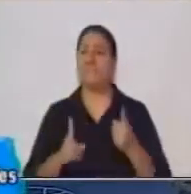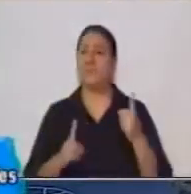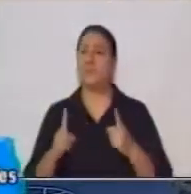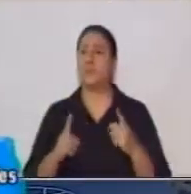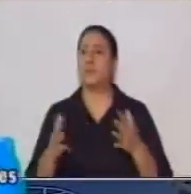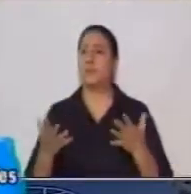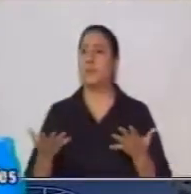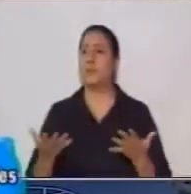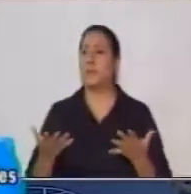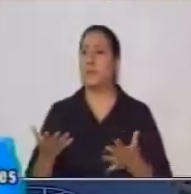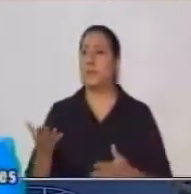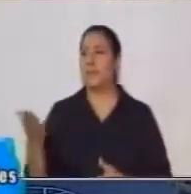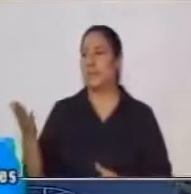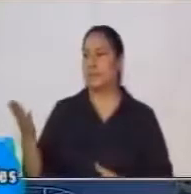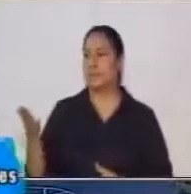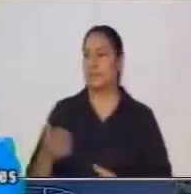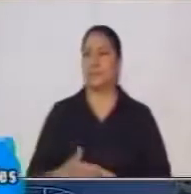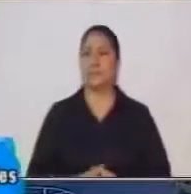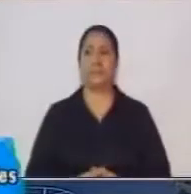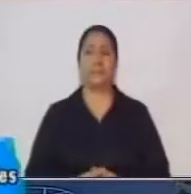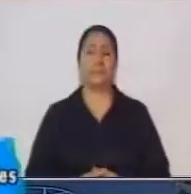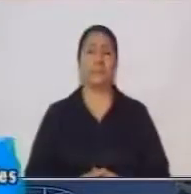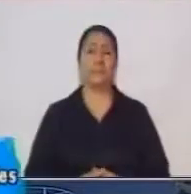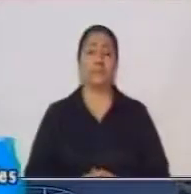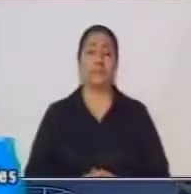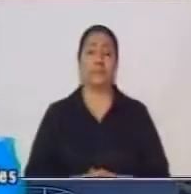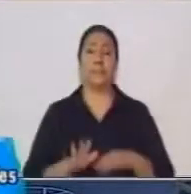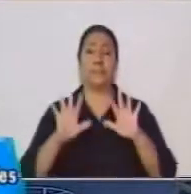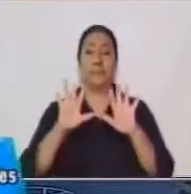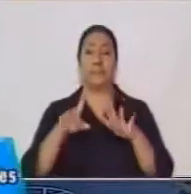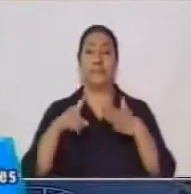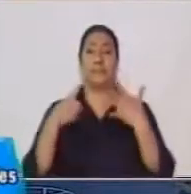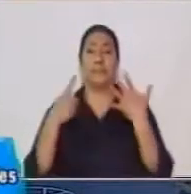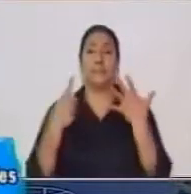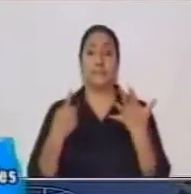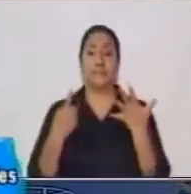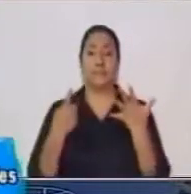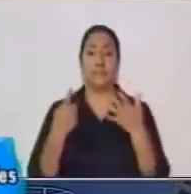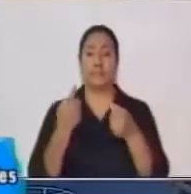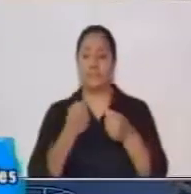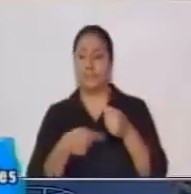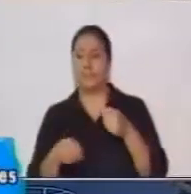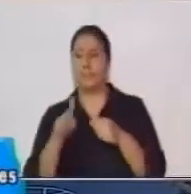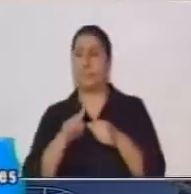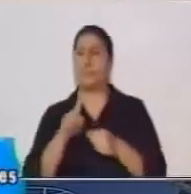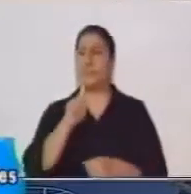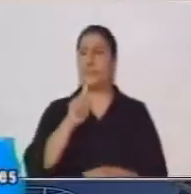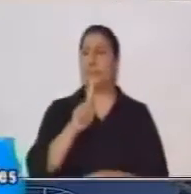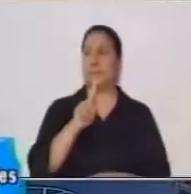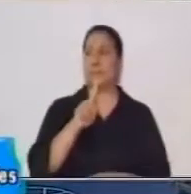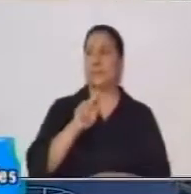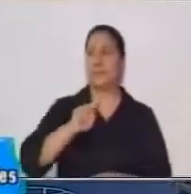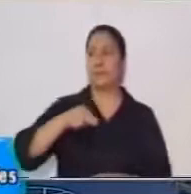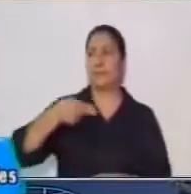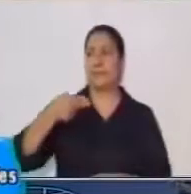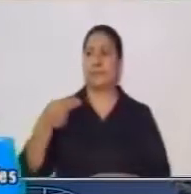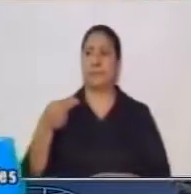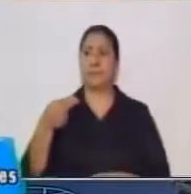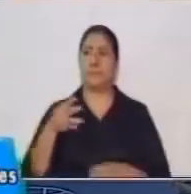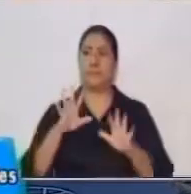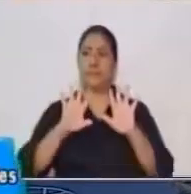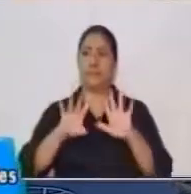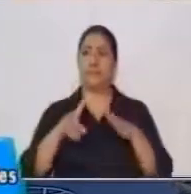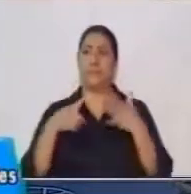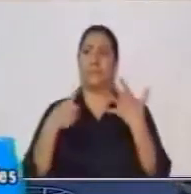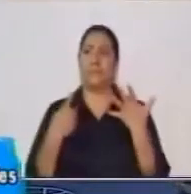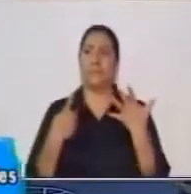sería acá decir 16 elevado a la 1 significaría